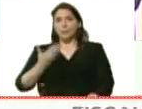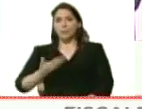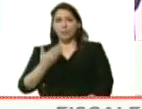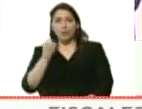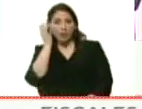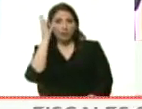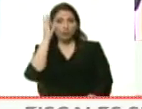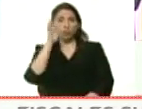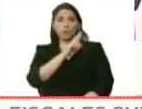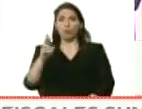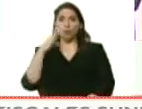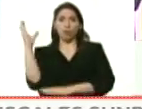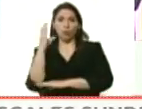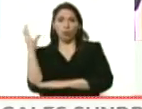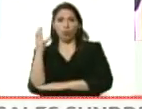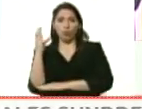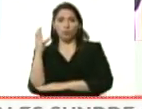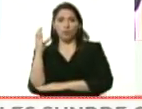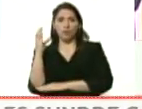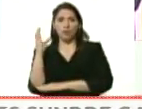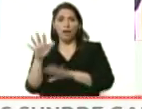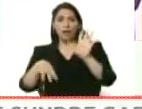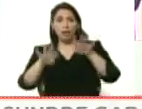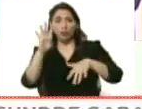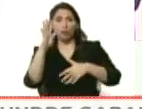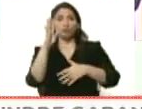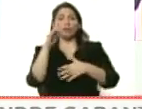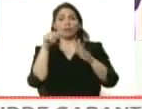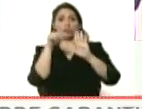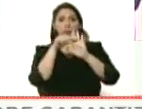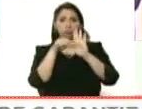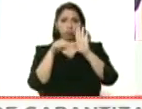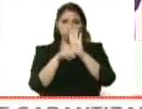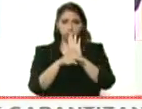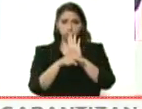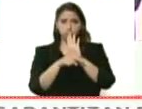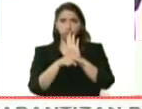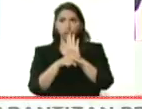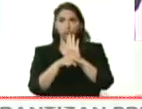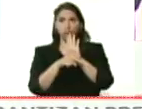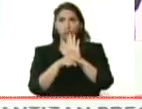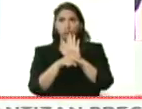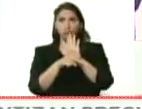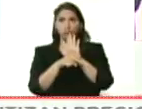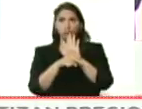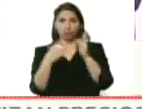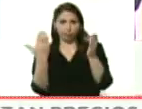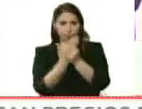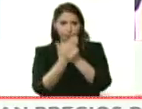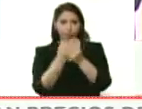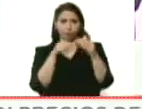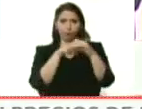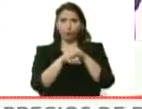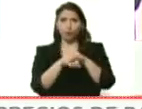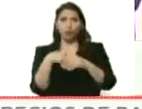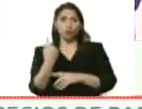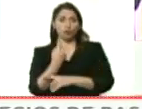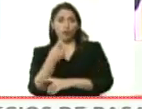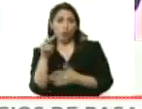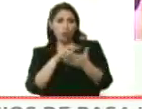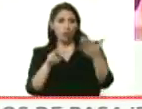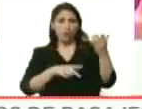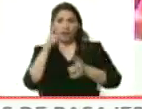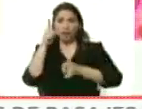Colombia, contentiva de 14 artículos. Para efectos de ilustración, solo voy a leer